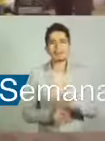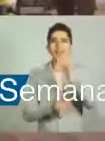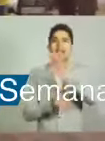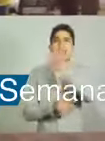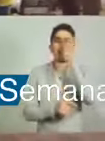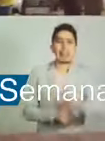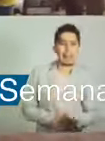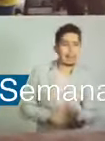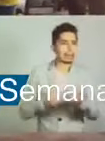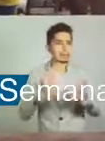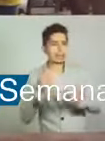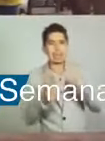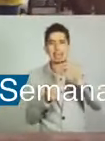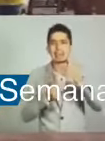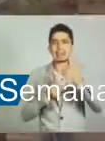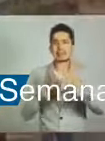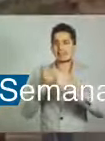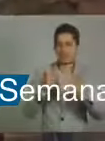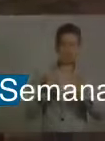a estas tiendas.